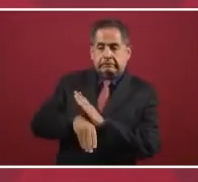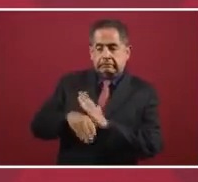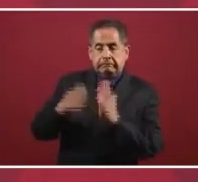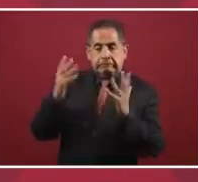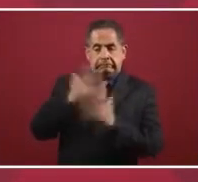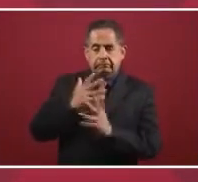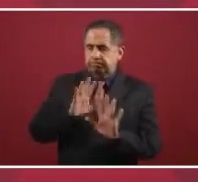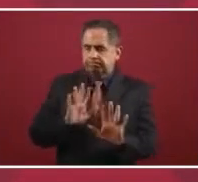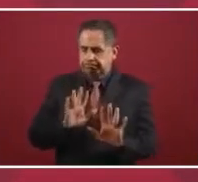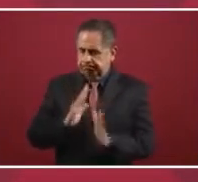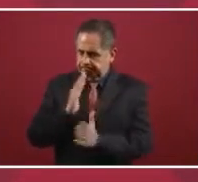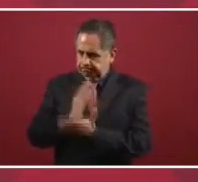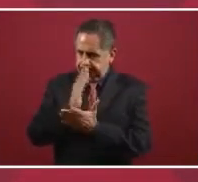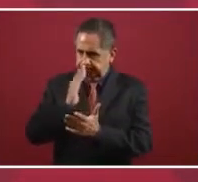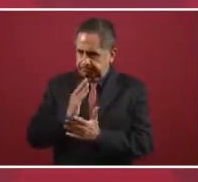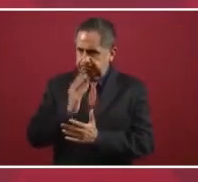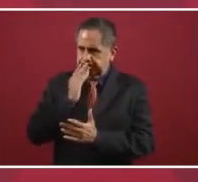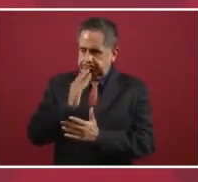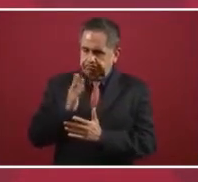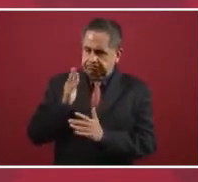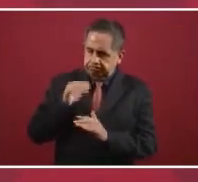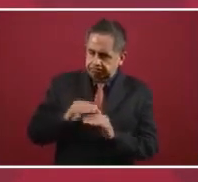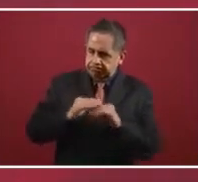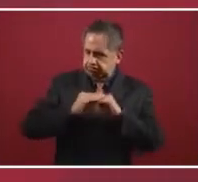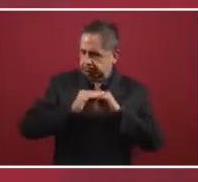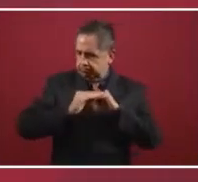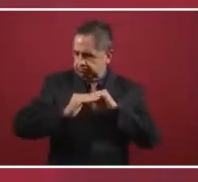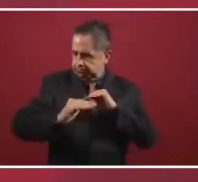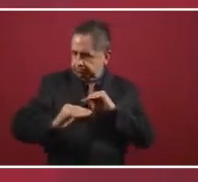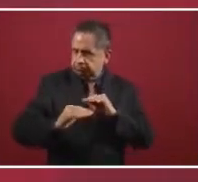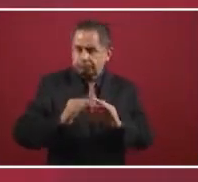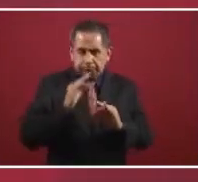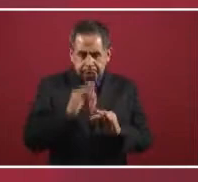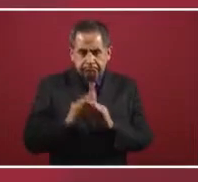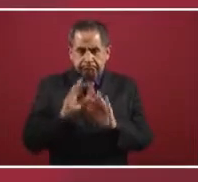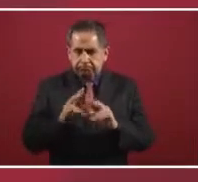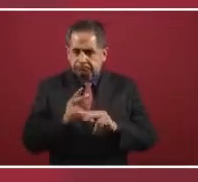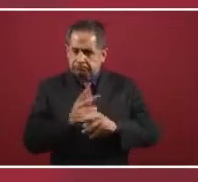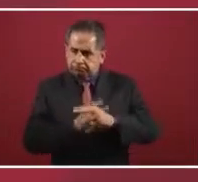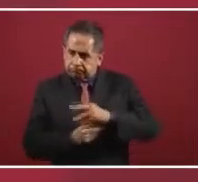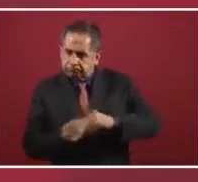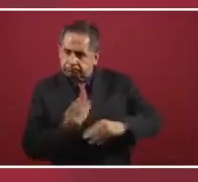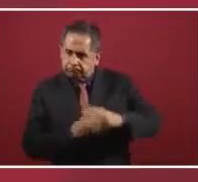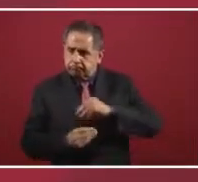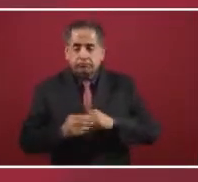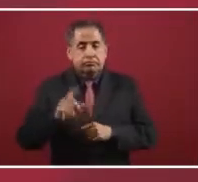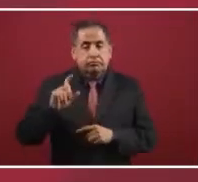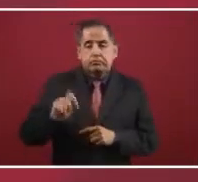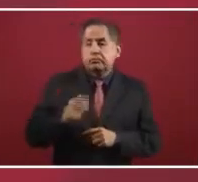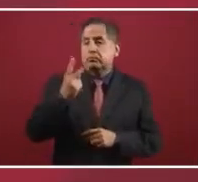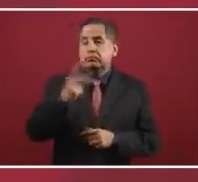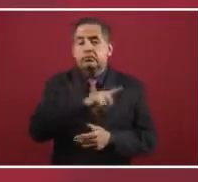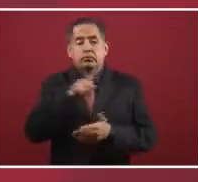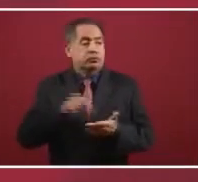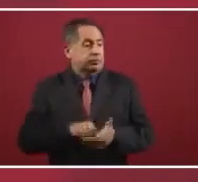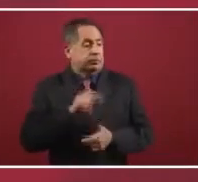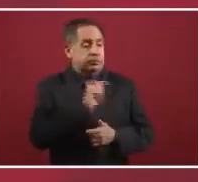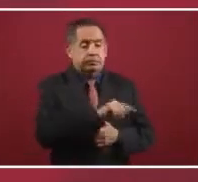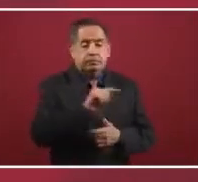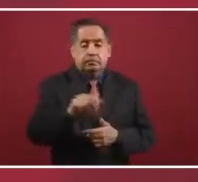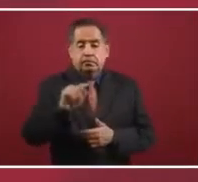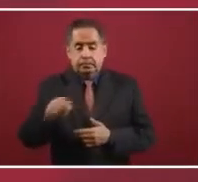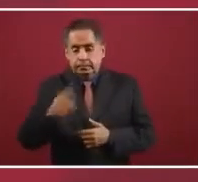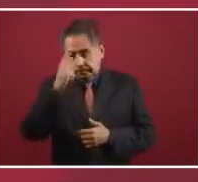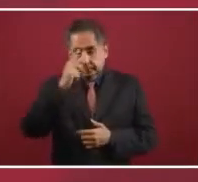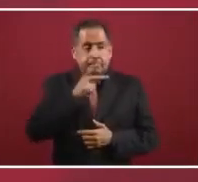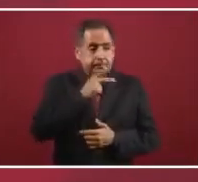petróleo, se estabilizó, ya estamos invirtiendo en 22 campos petroleros y